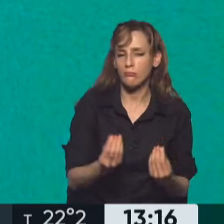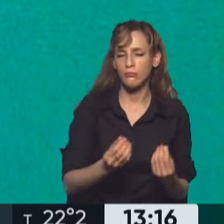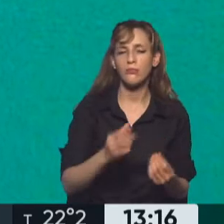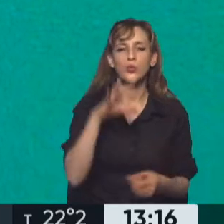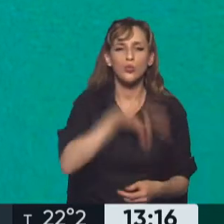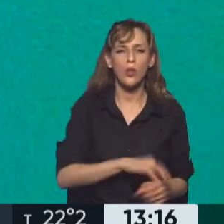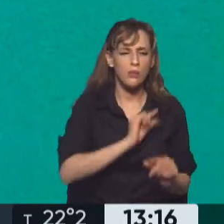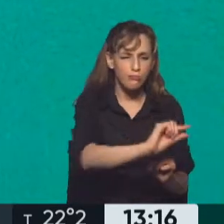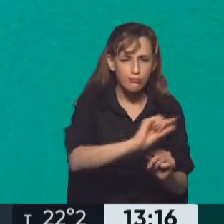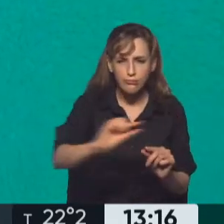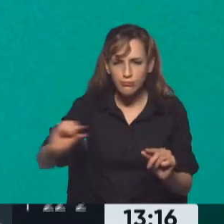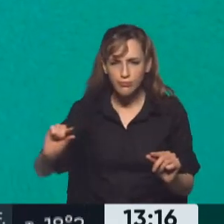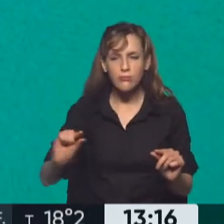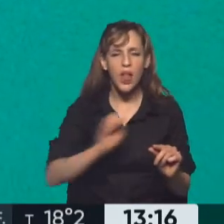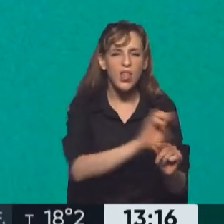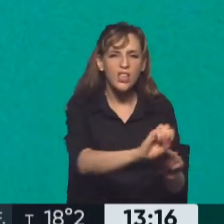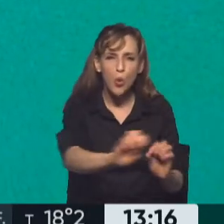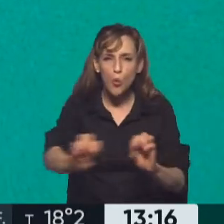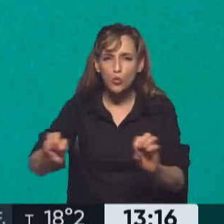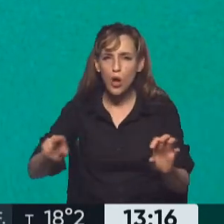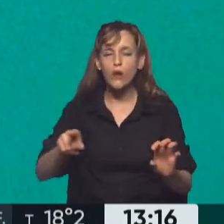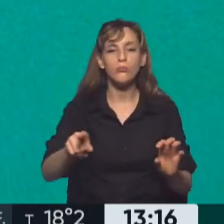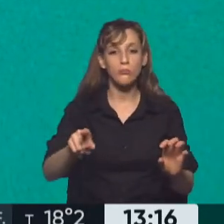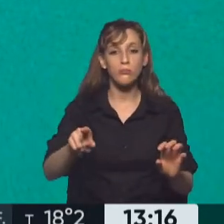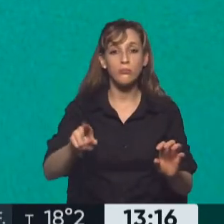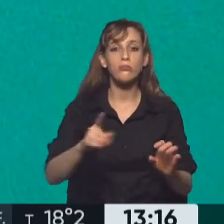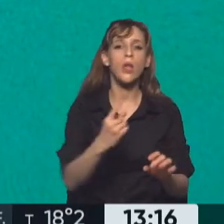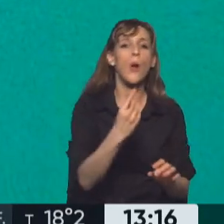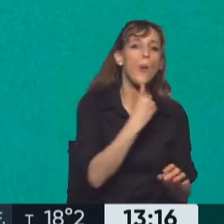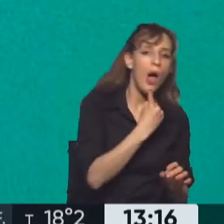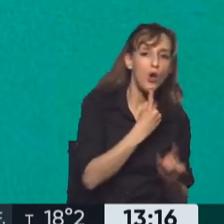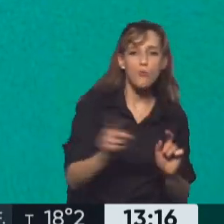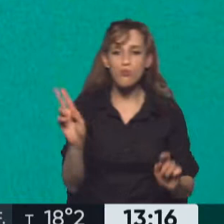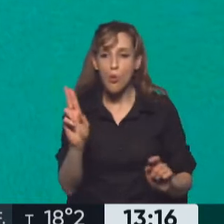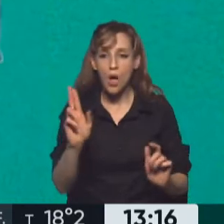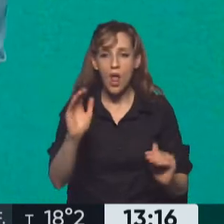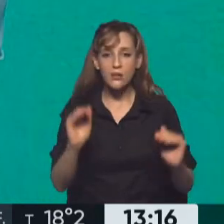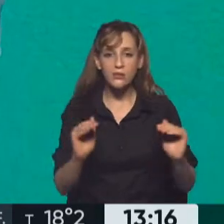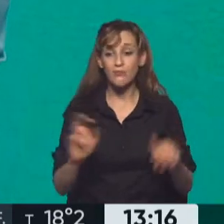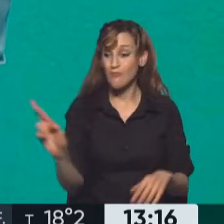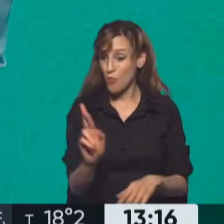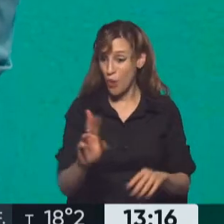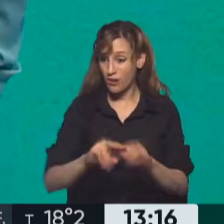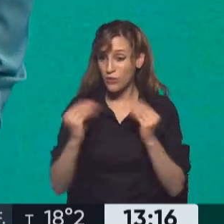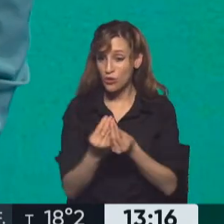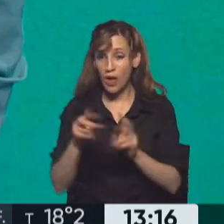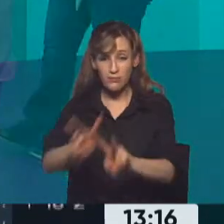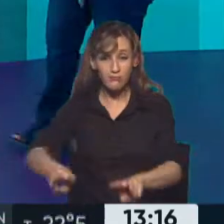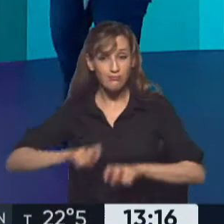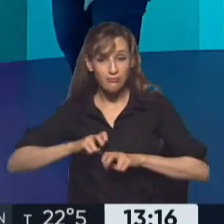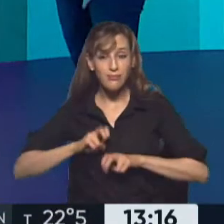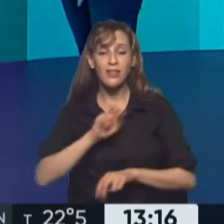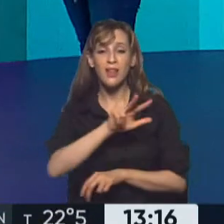ingreso, adentro de esa distribución del ingreso, entre varones y mujeres, las mujeres se quedan solamente, ahí tenemos el dato, con